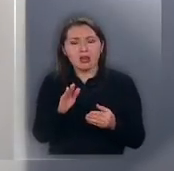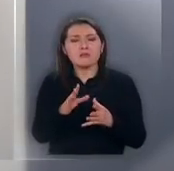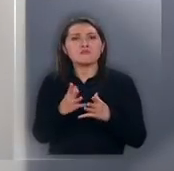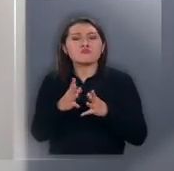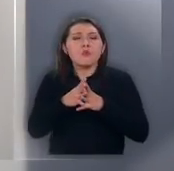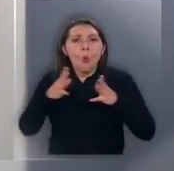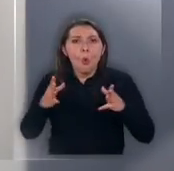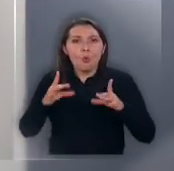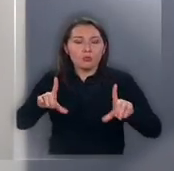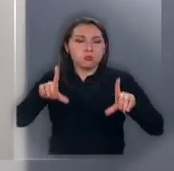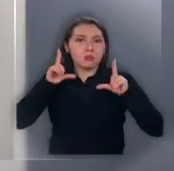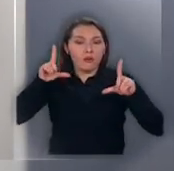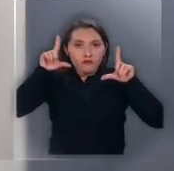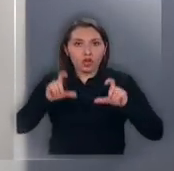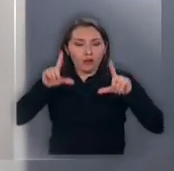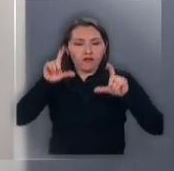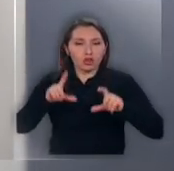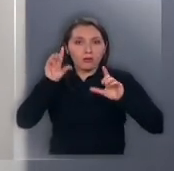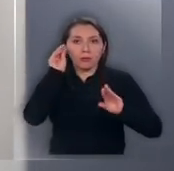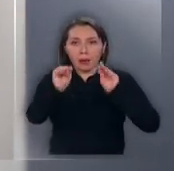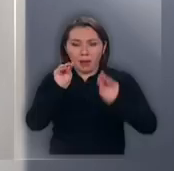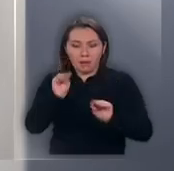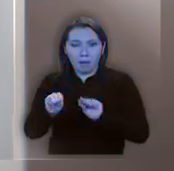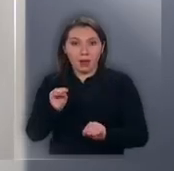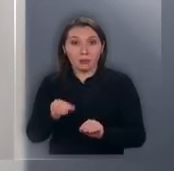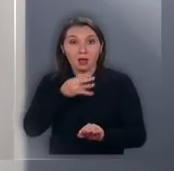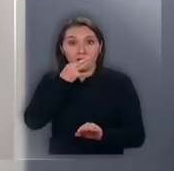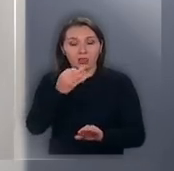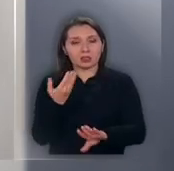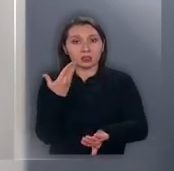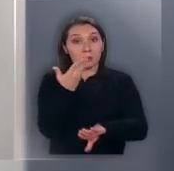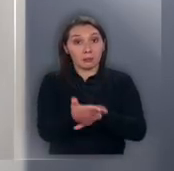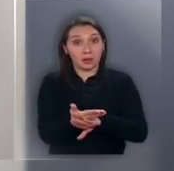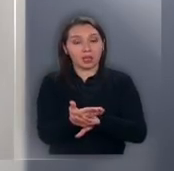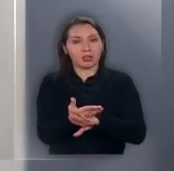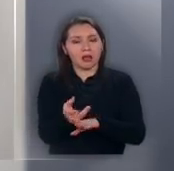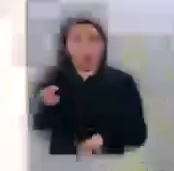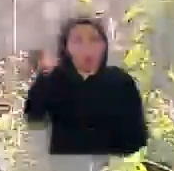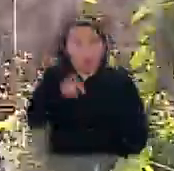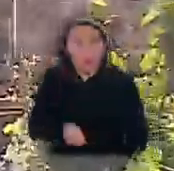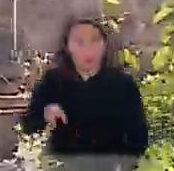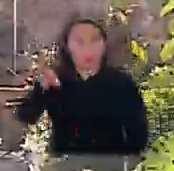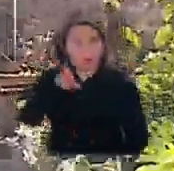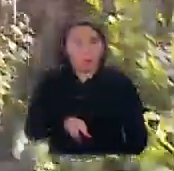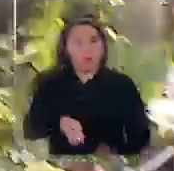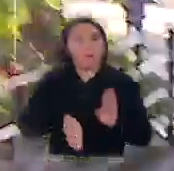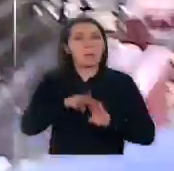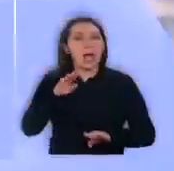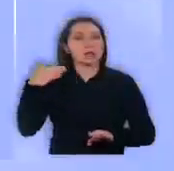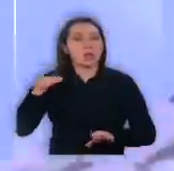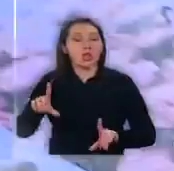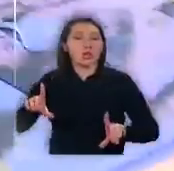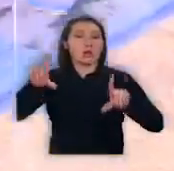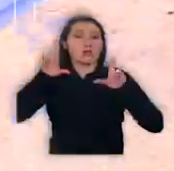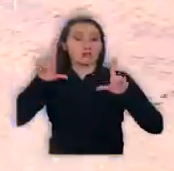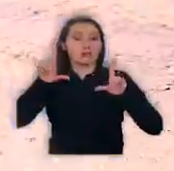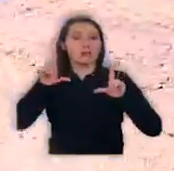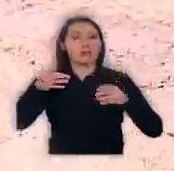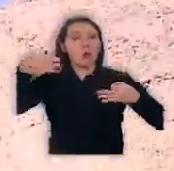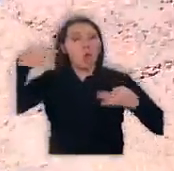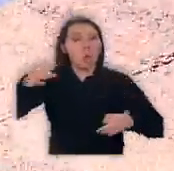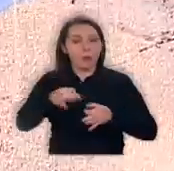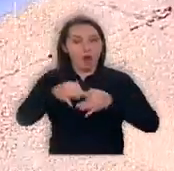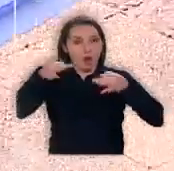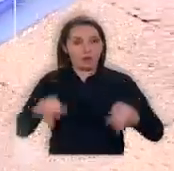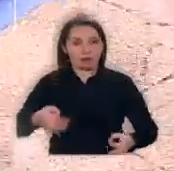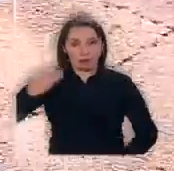abuso de la imagen de la alcaldesa Katy Barriga. Según consignan su requerimiento, la conducta reiterada es la que prioriza su figura en documentos